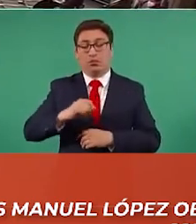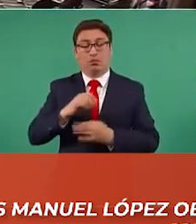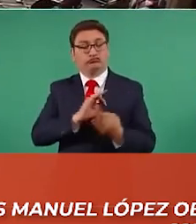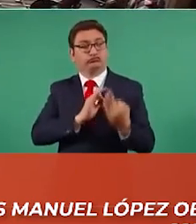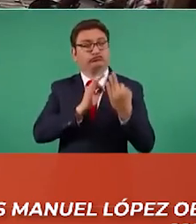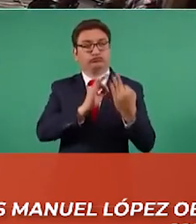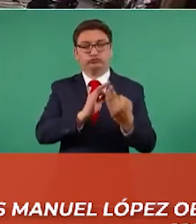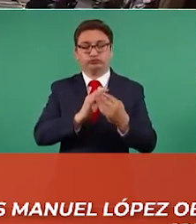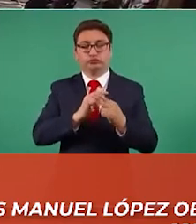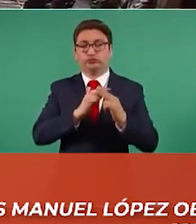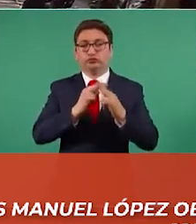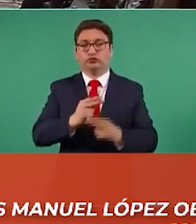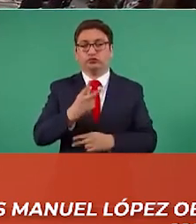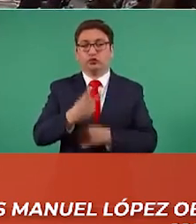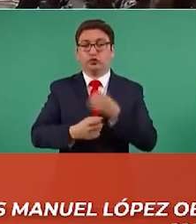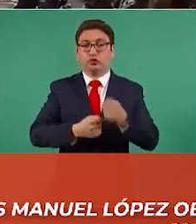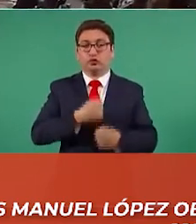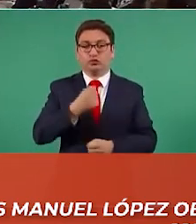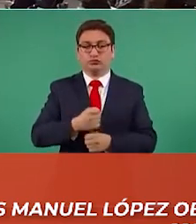2 años